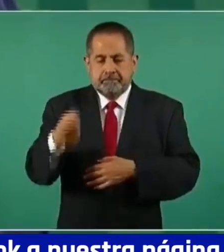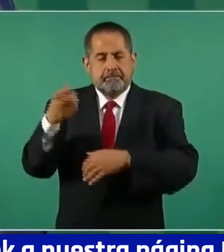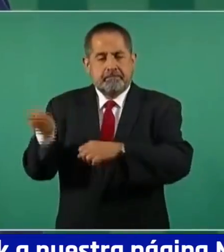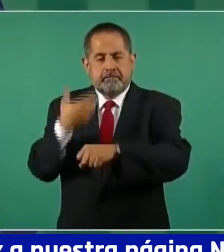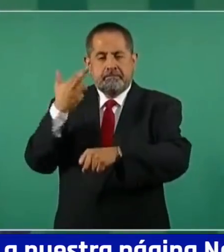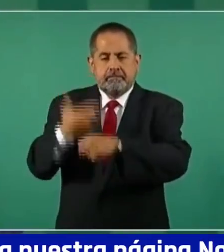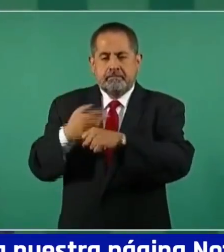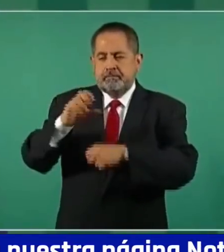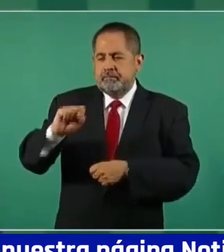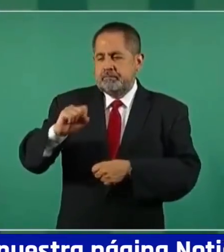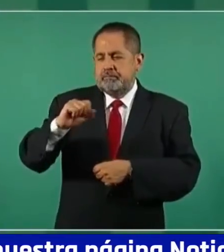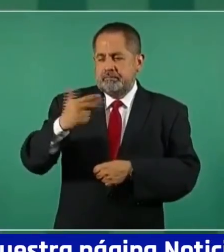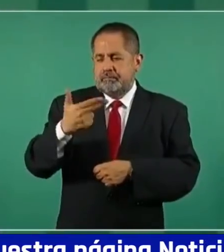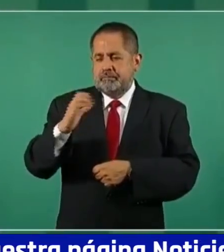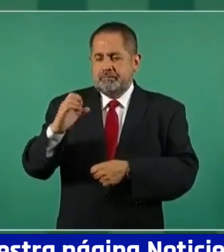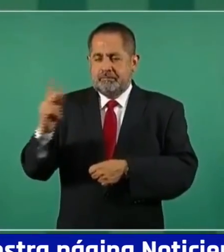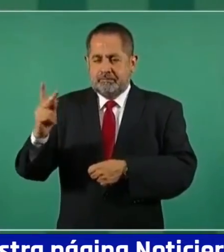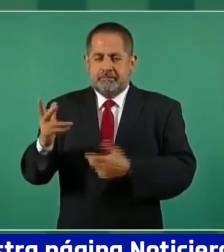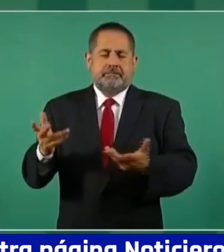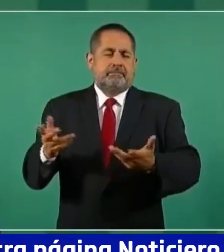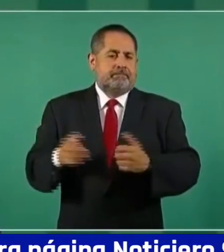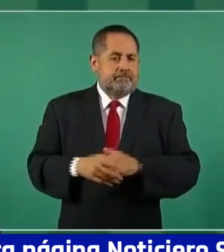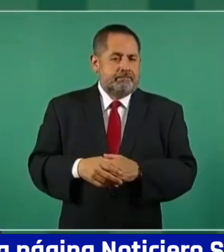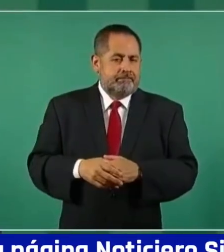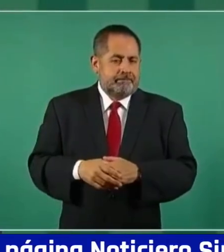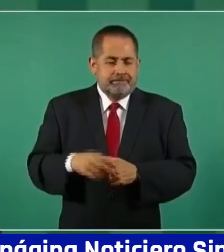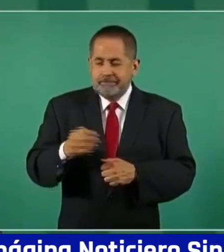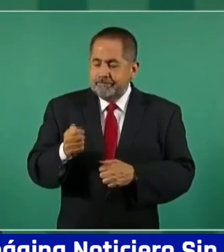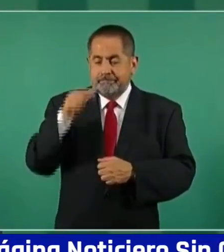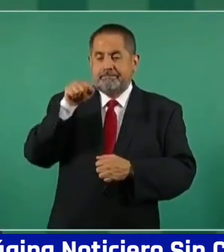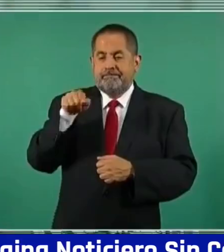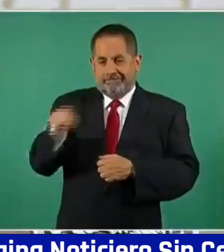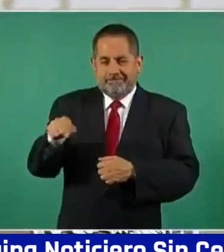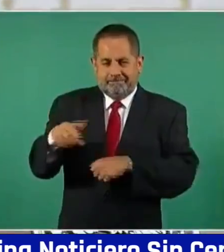Y la primera operación que se lleva a cabo